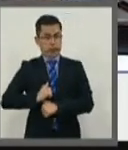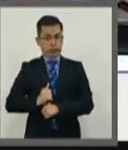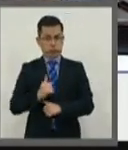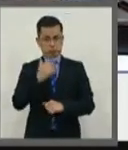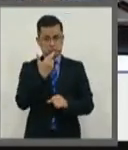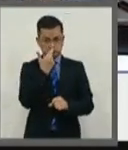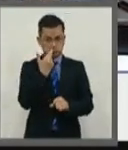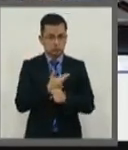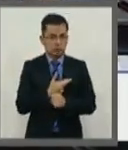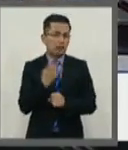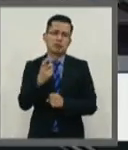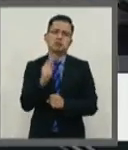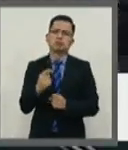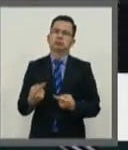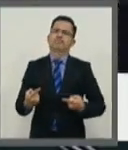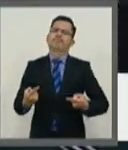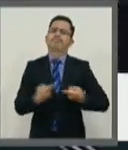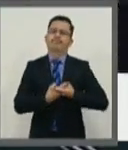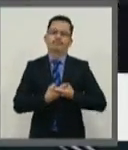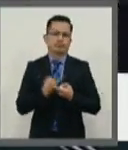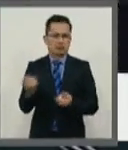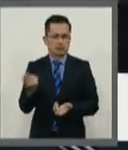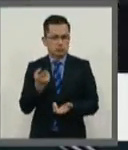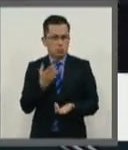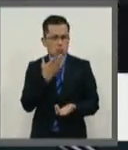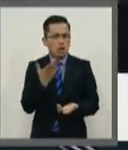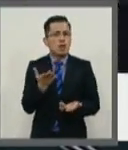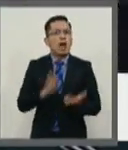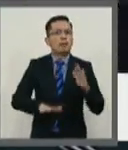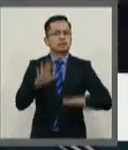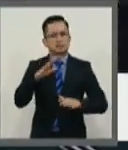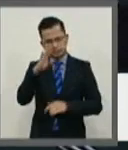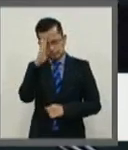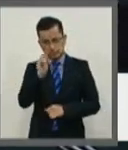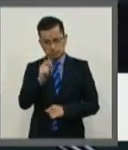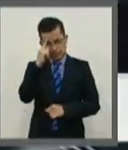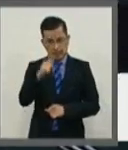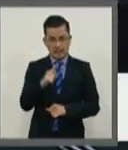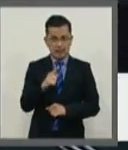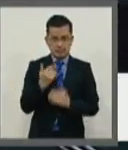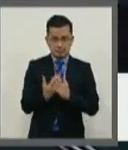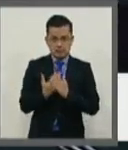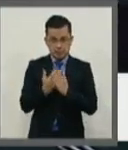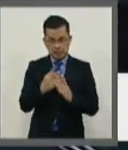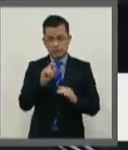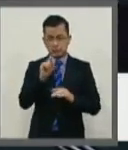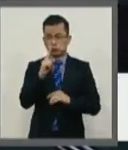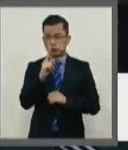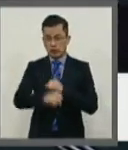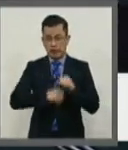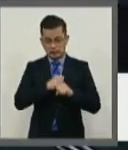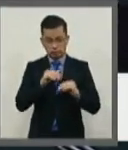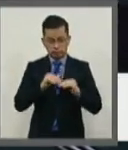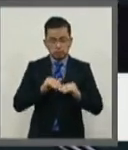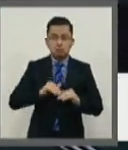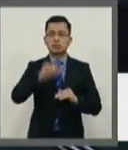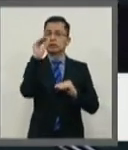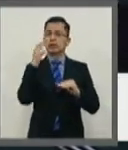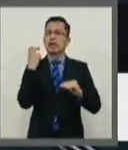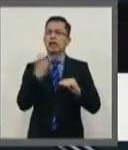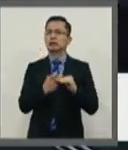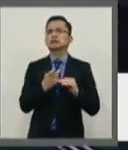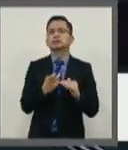los demás. Podría pensarse que al elevar la edad hasta los 21 años para asumir un cargo de elección popular, se consideró